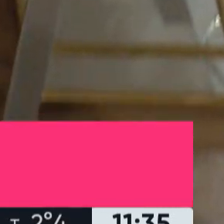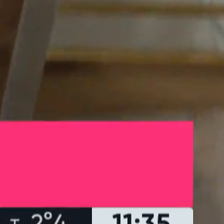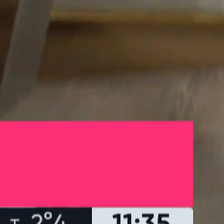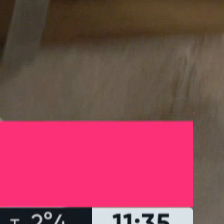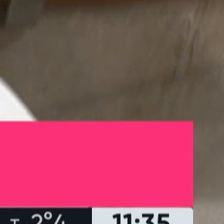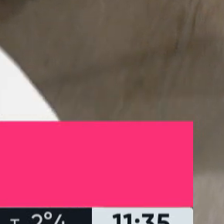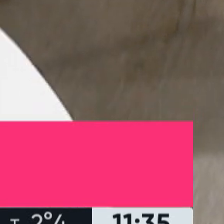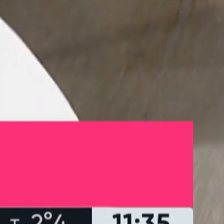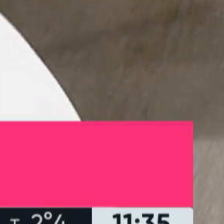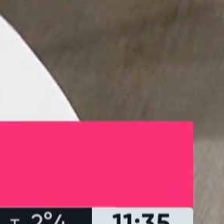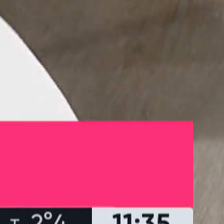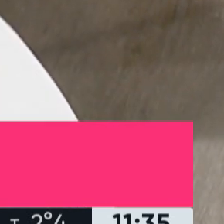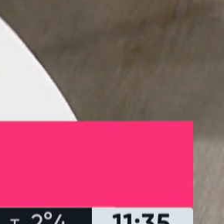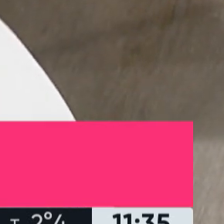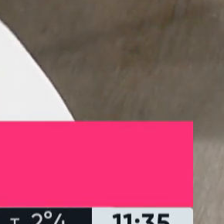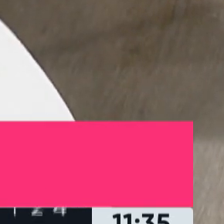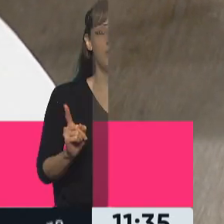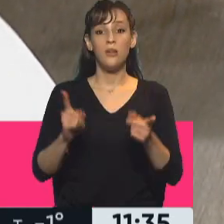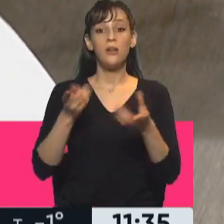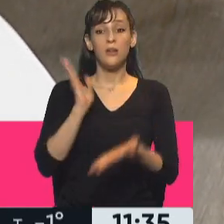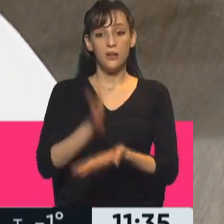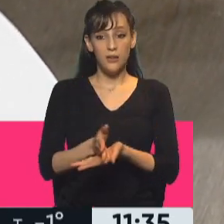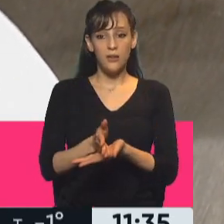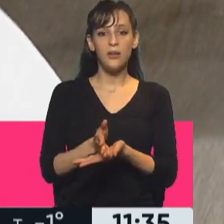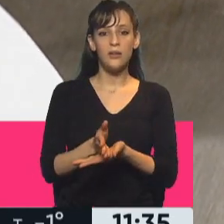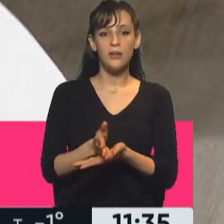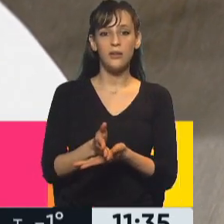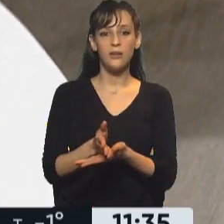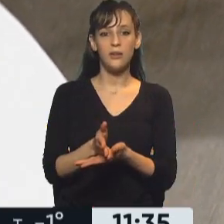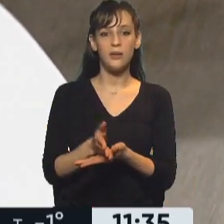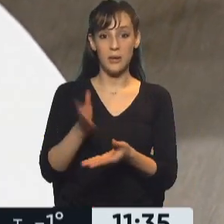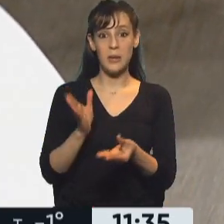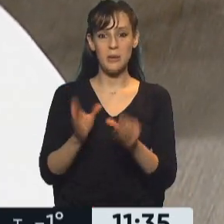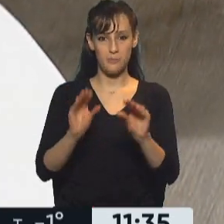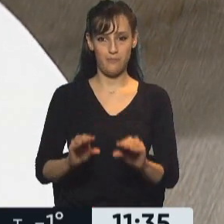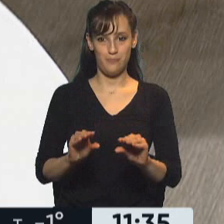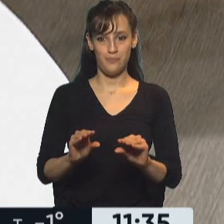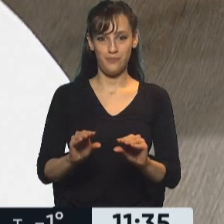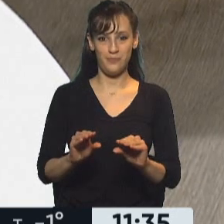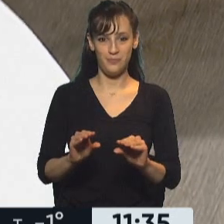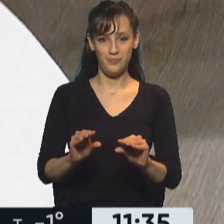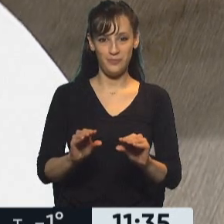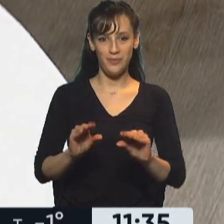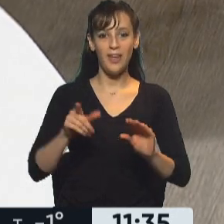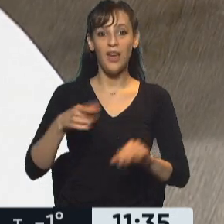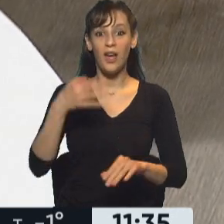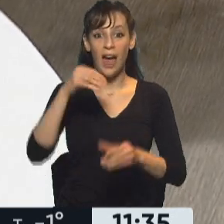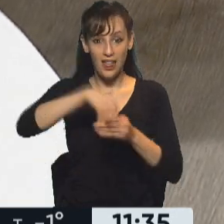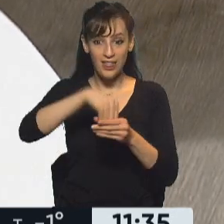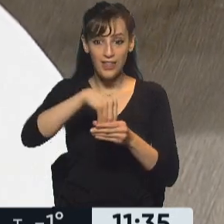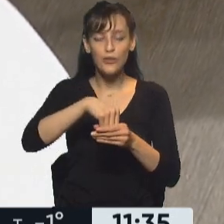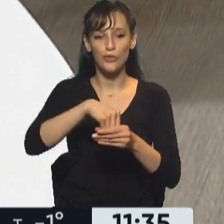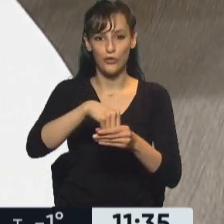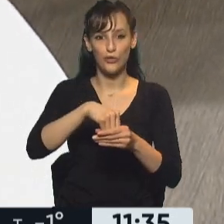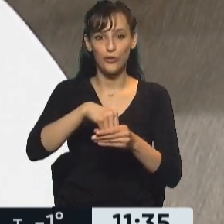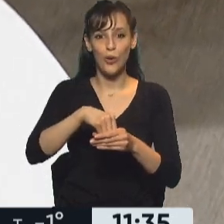chiquitas, lo partí a la mitad. Sí. Porque yo le había dicho a una persona, dice, cortame el mazo. Y me lo cortó así. Y quedó así. Entonces, fíjate, lo bueno es que adentro me quedó